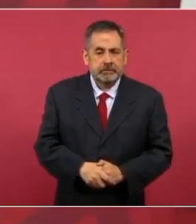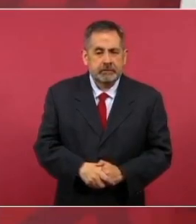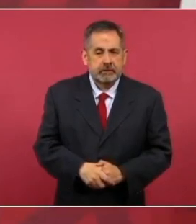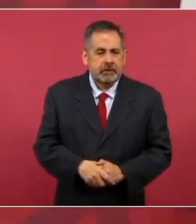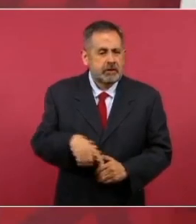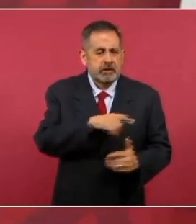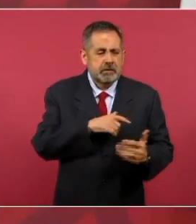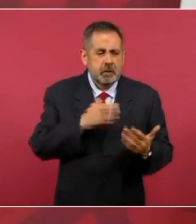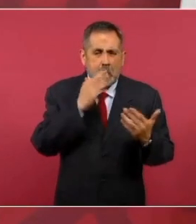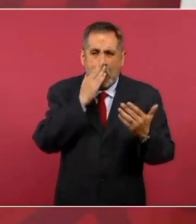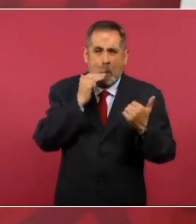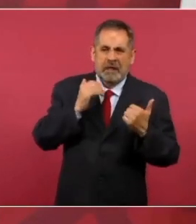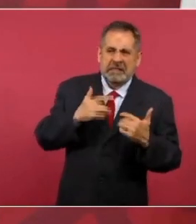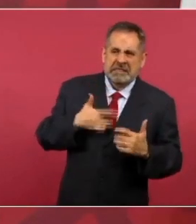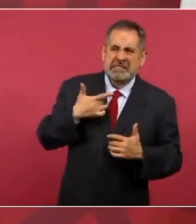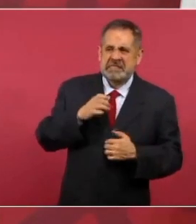malas intenciones.